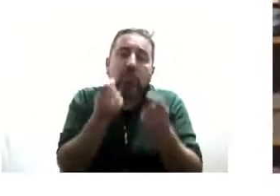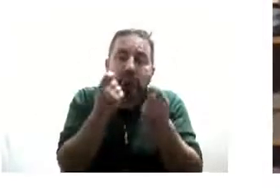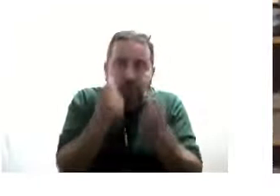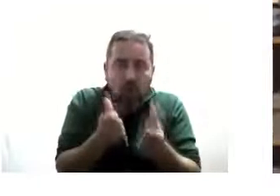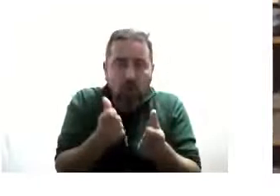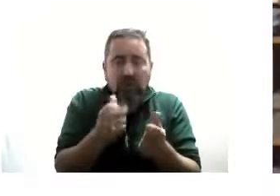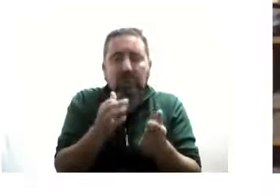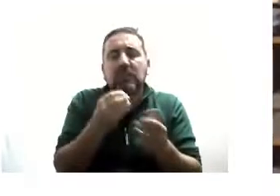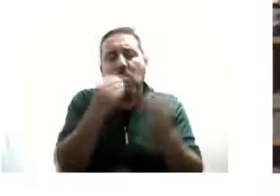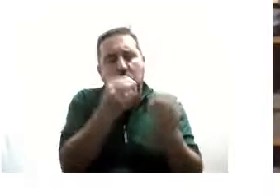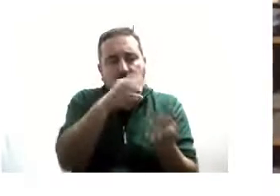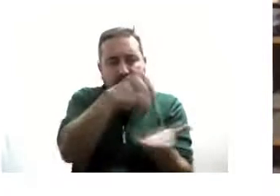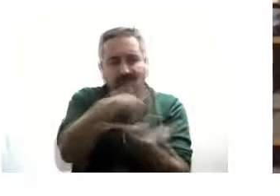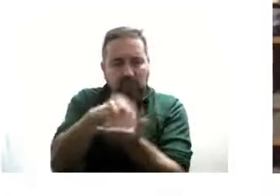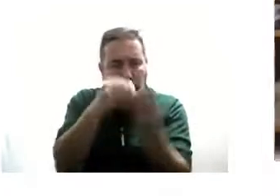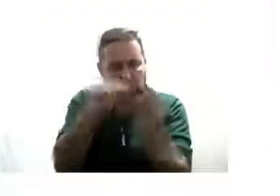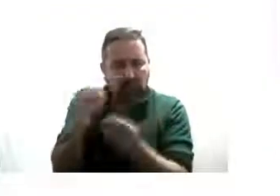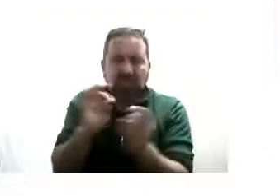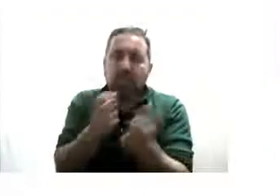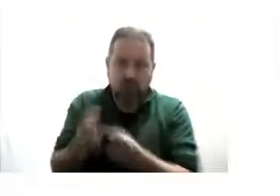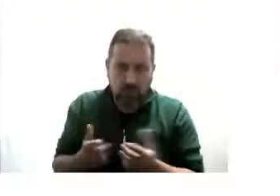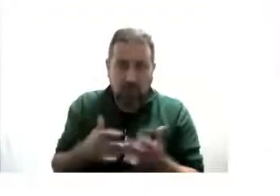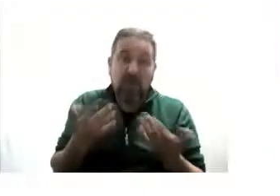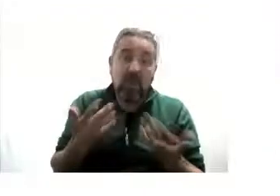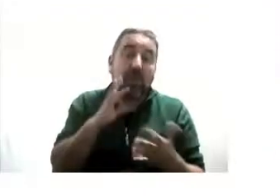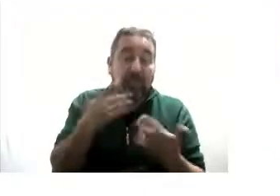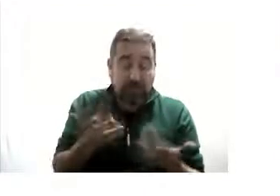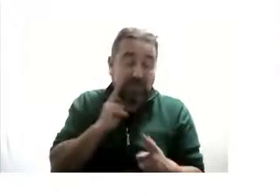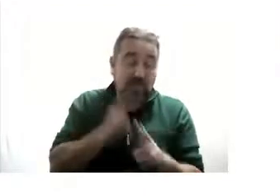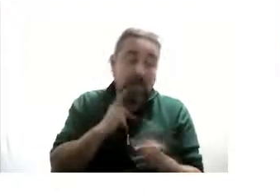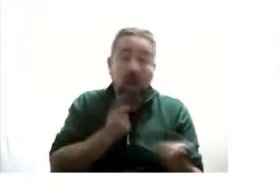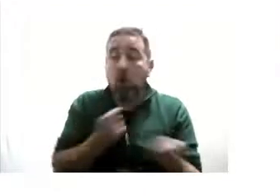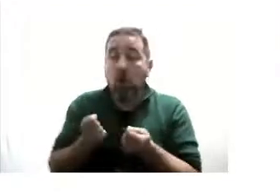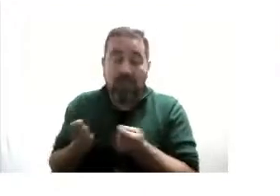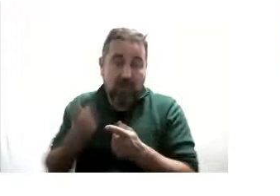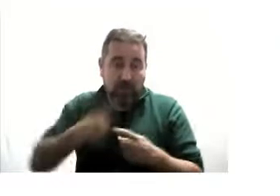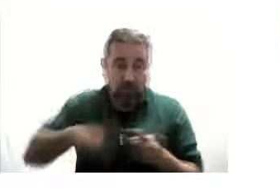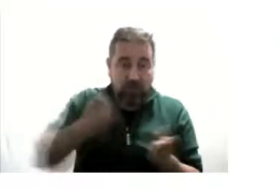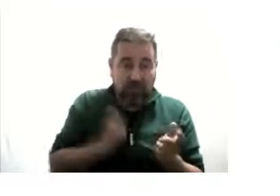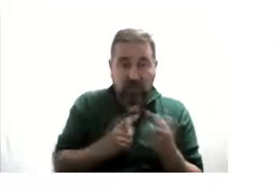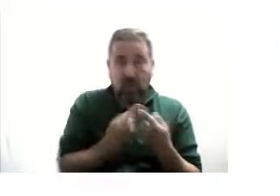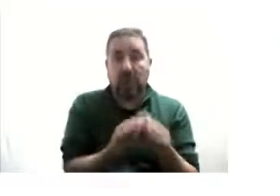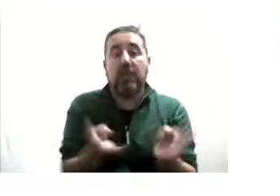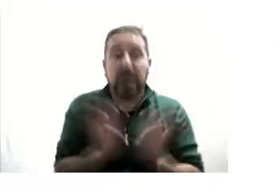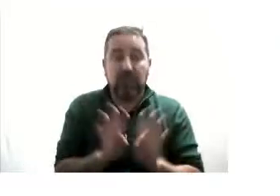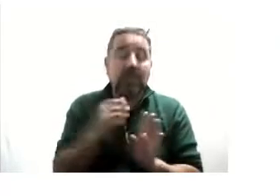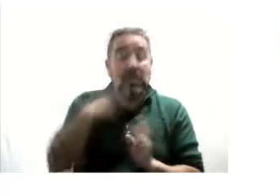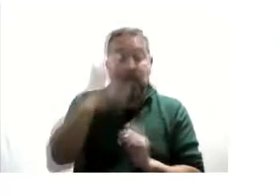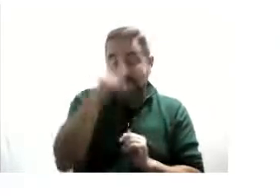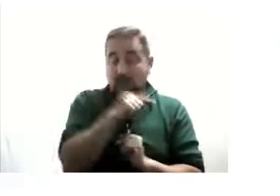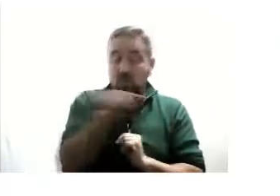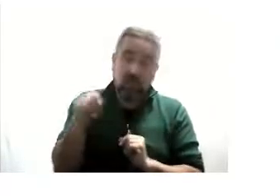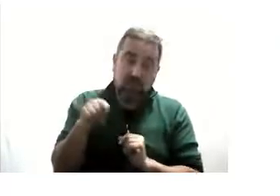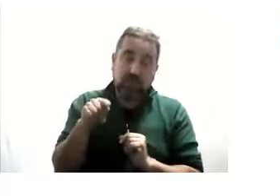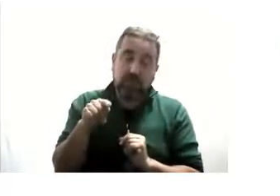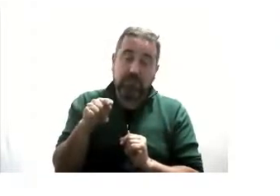de referencia. Sí, y luego la coordinación, ¿no? También interdisciplinar, que yo creo que todos